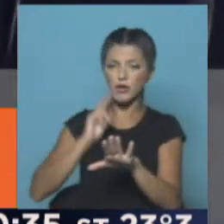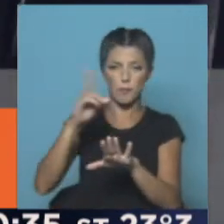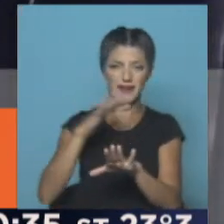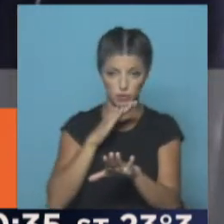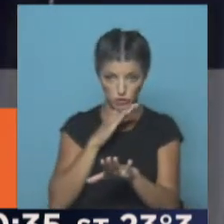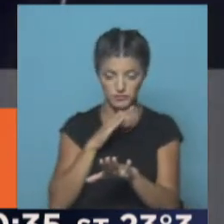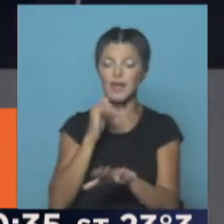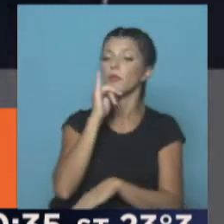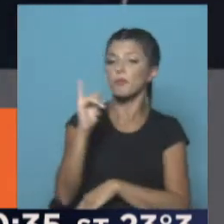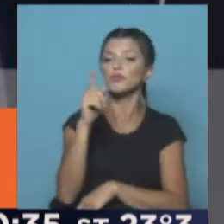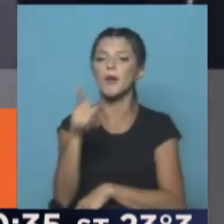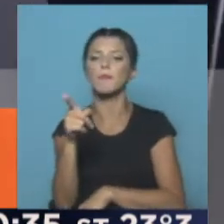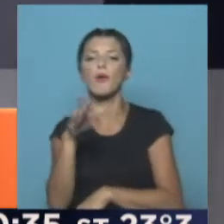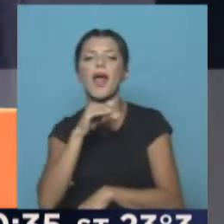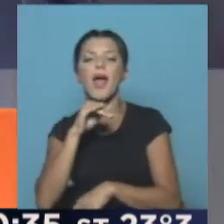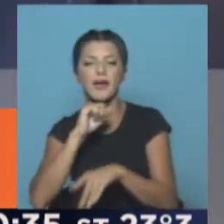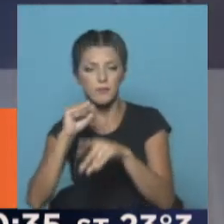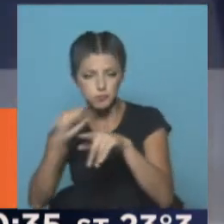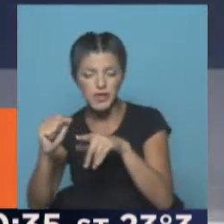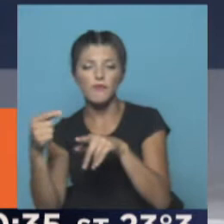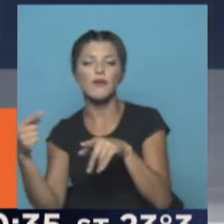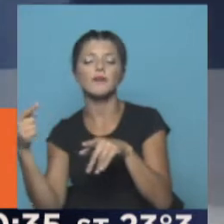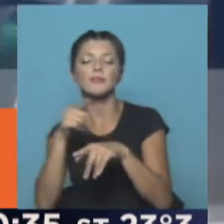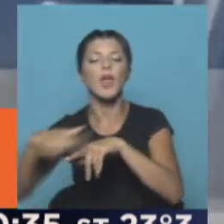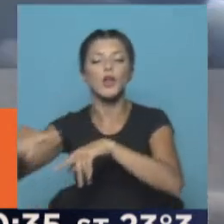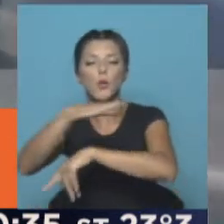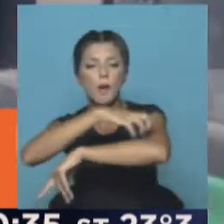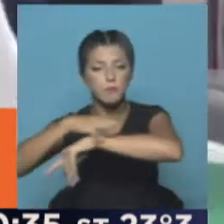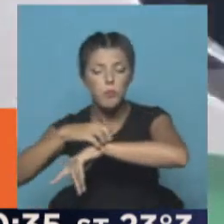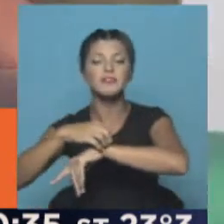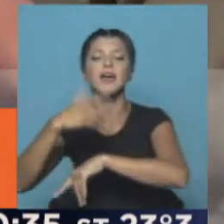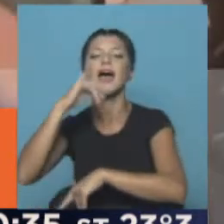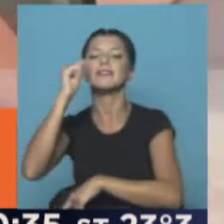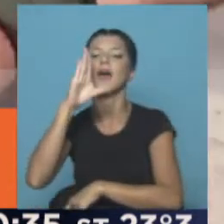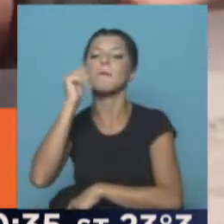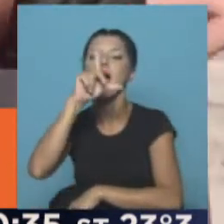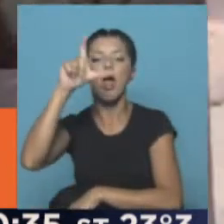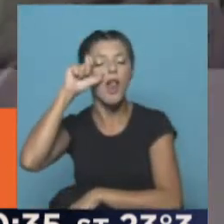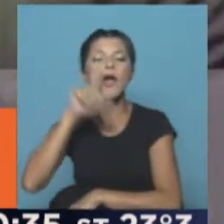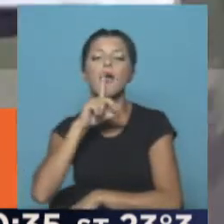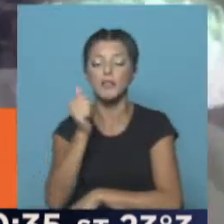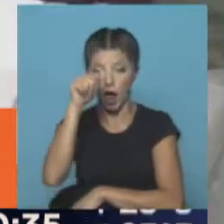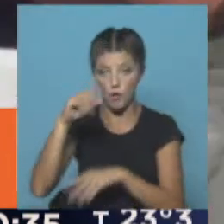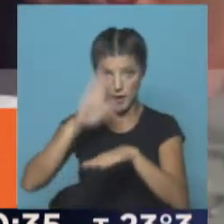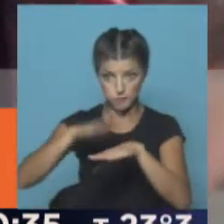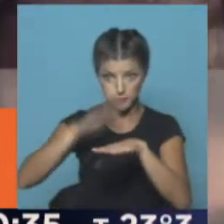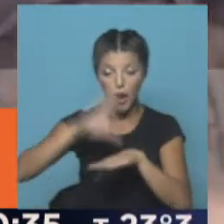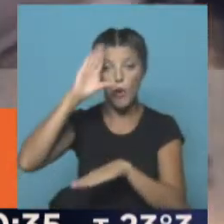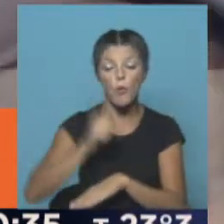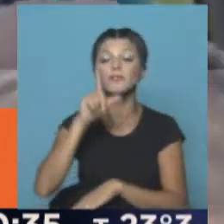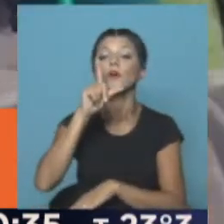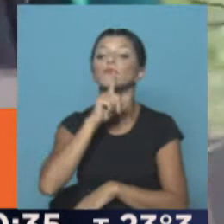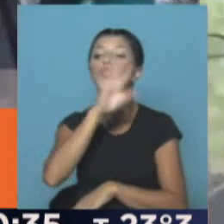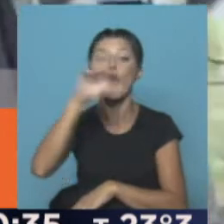de asociación ilícita en la Villa Zabaleta, en el sur de la ciudad de Buenos Aires. La causa está a cargo del juez Sergio Torres, de la Capital